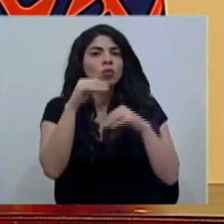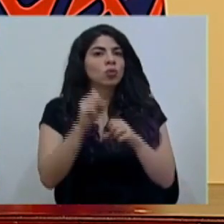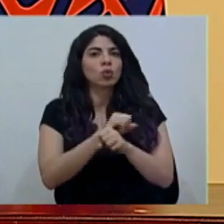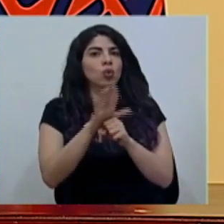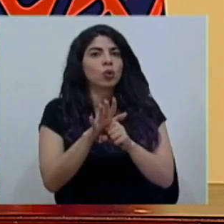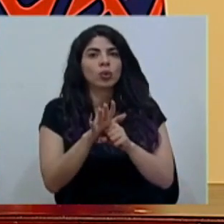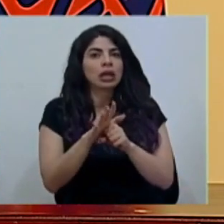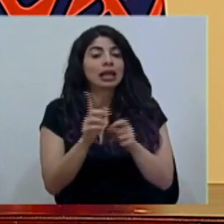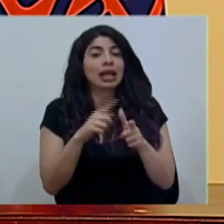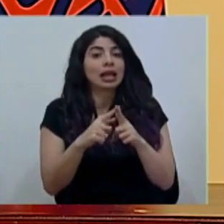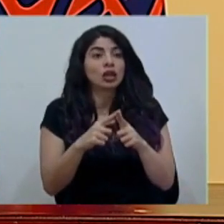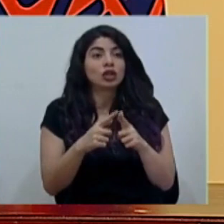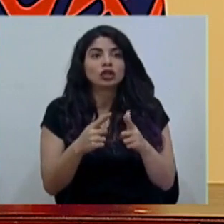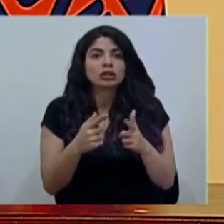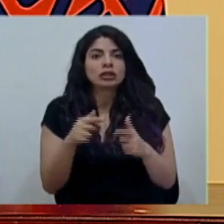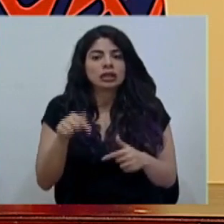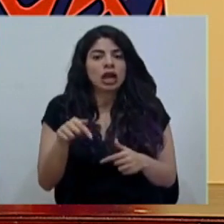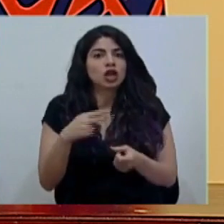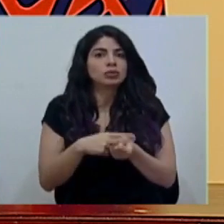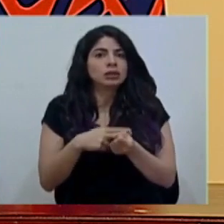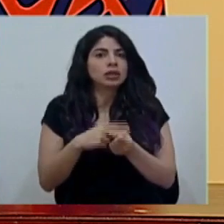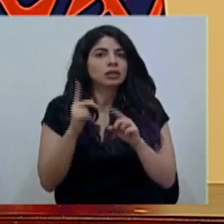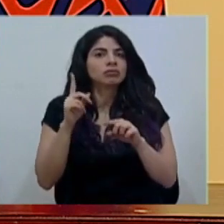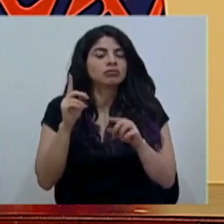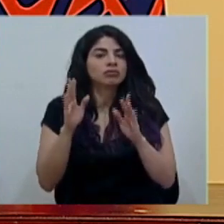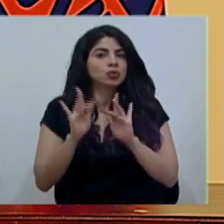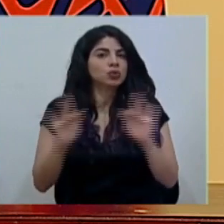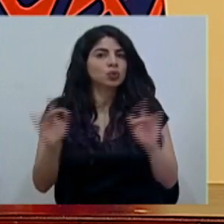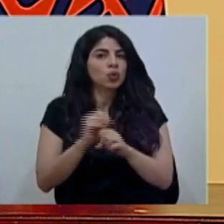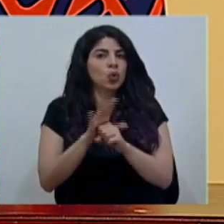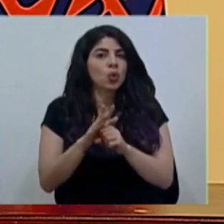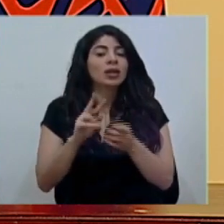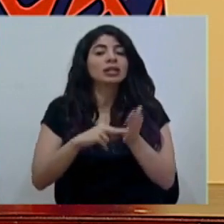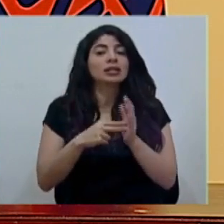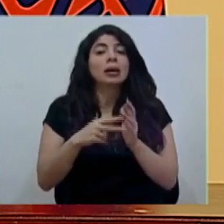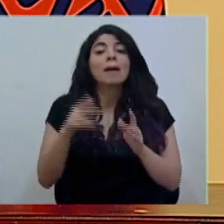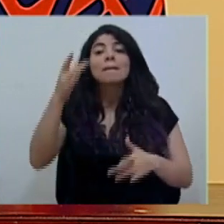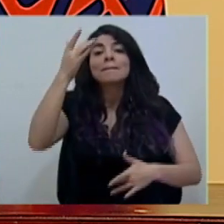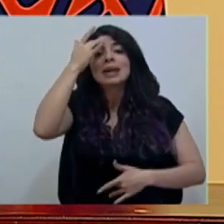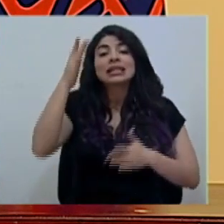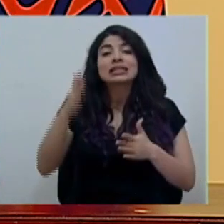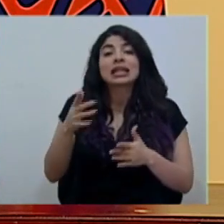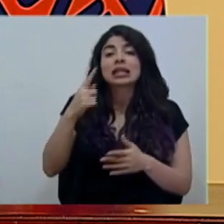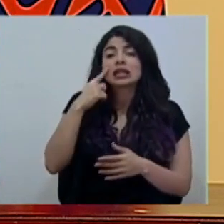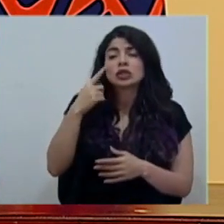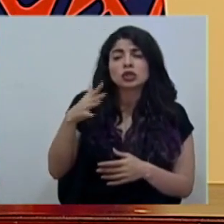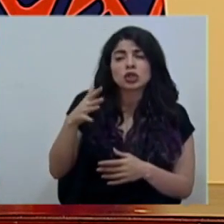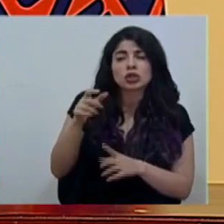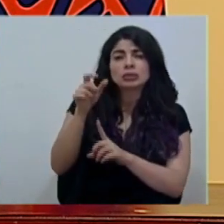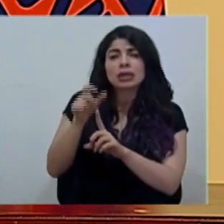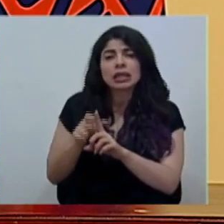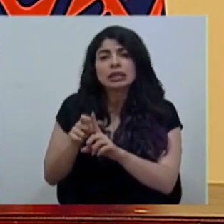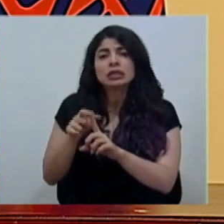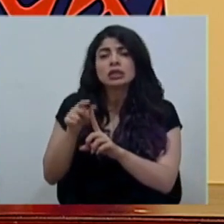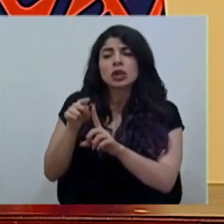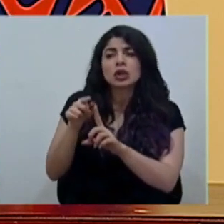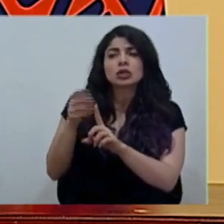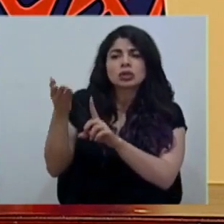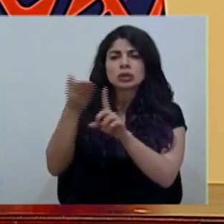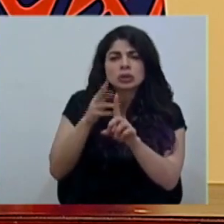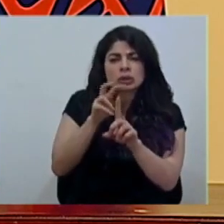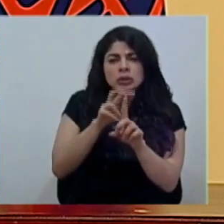entonces realmente en este momento no somos un hospital que interna pacientes sospechosos, normalmente cuando se positivizan